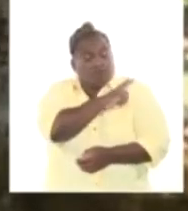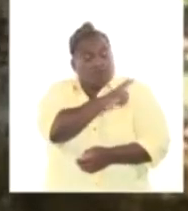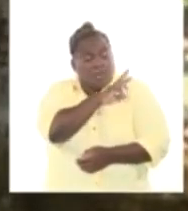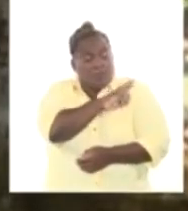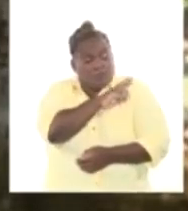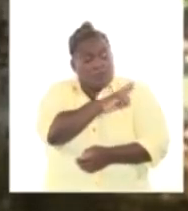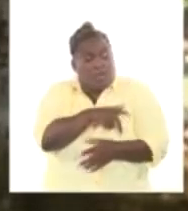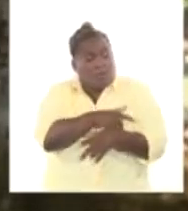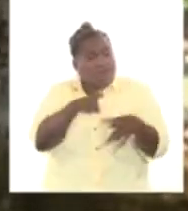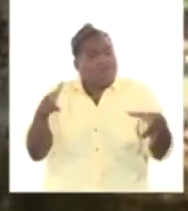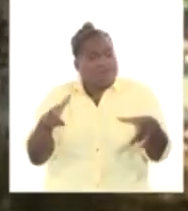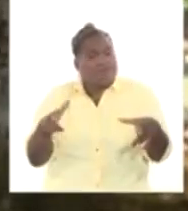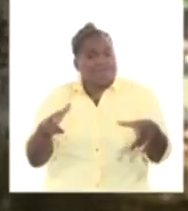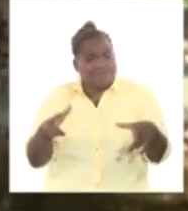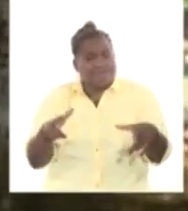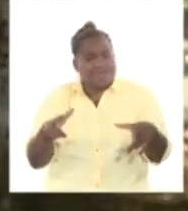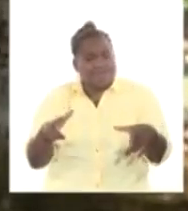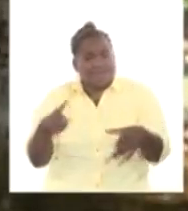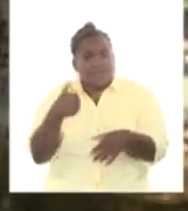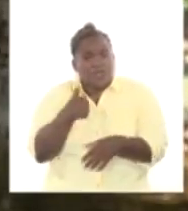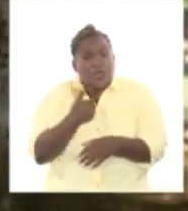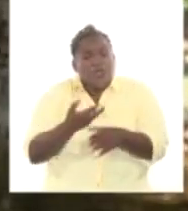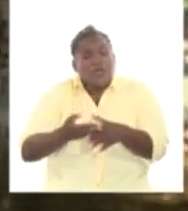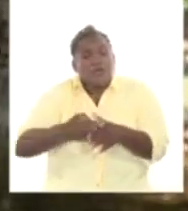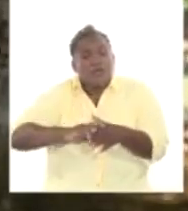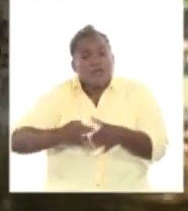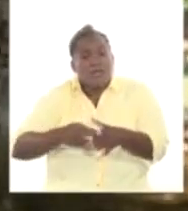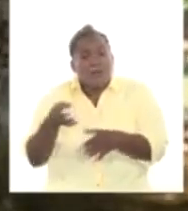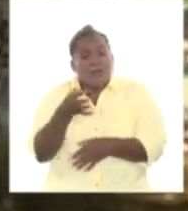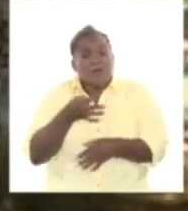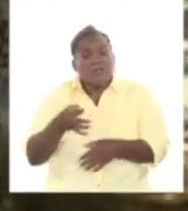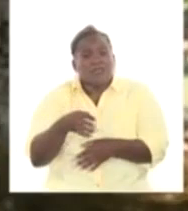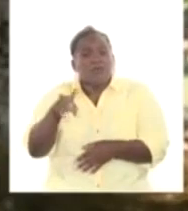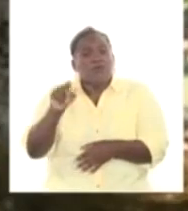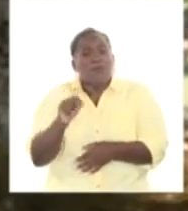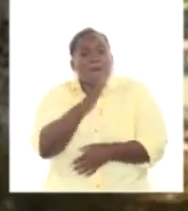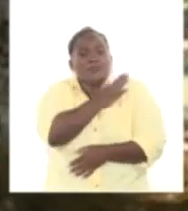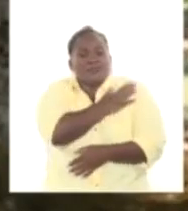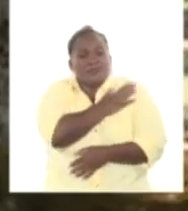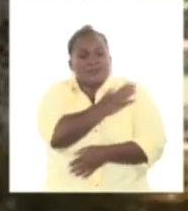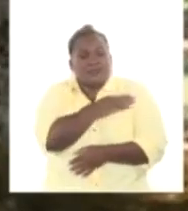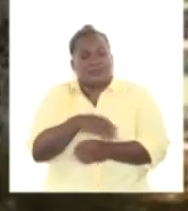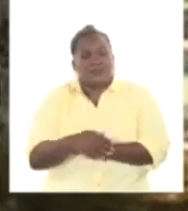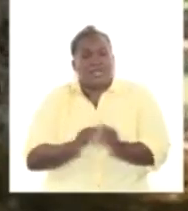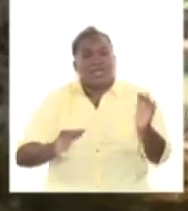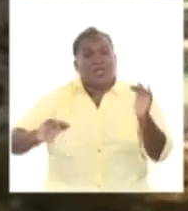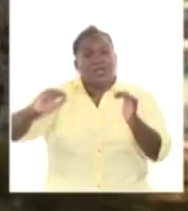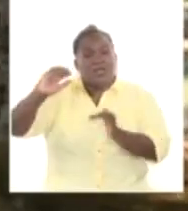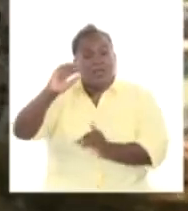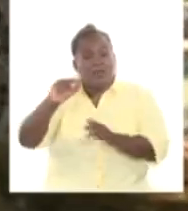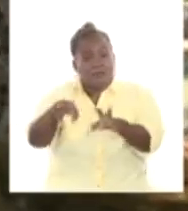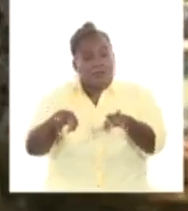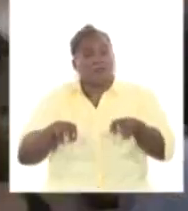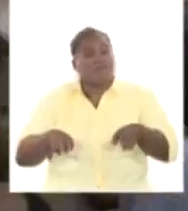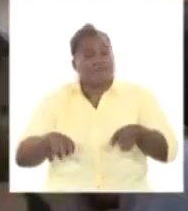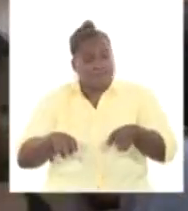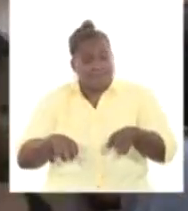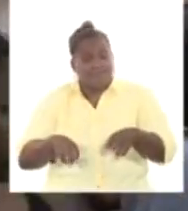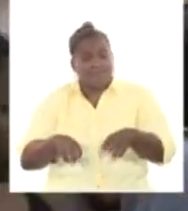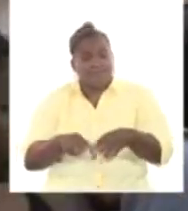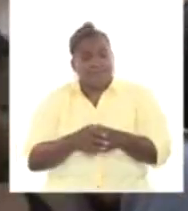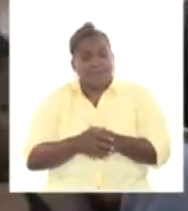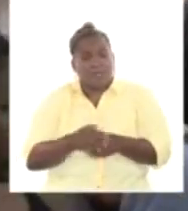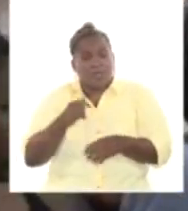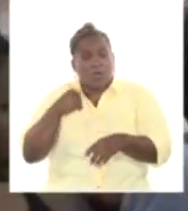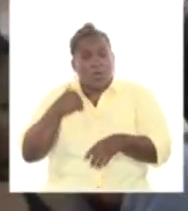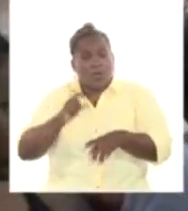responsabilidad que tengo de representar al municipio de Nueva Paz a nivel del Parlamento cubano, un